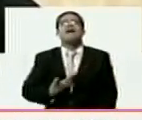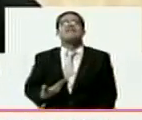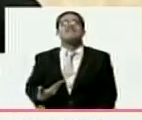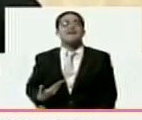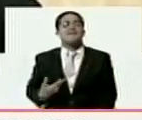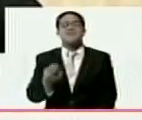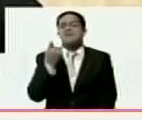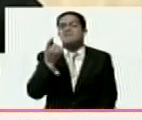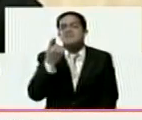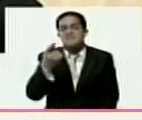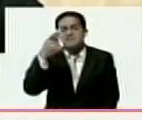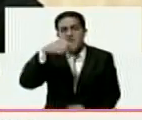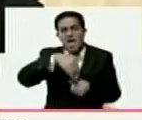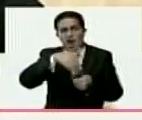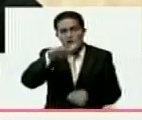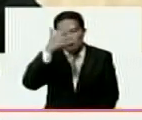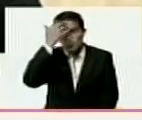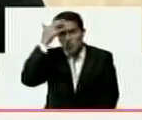sueños.